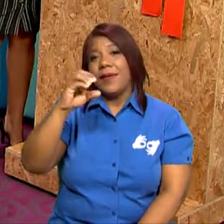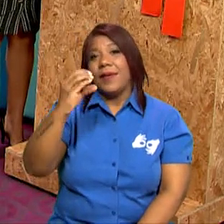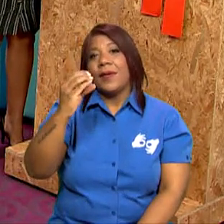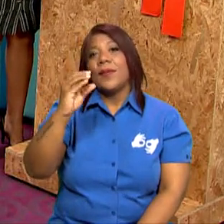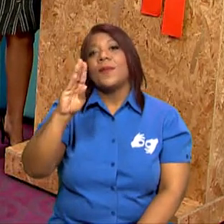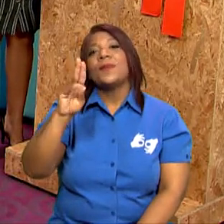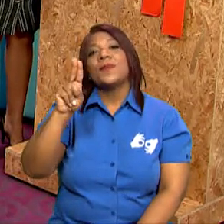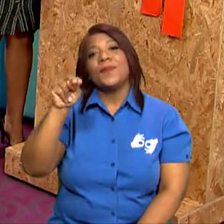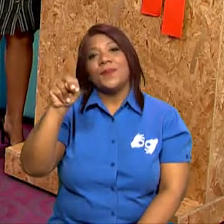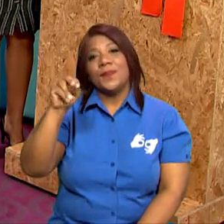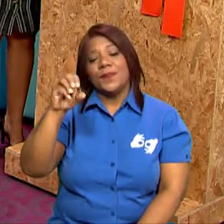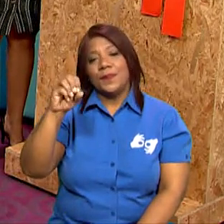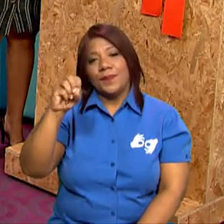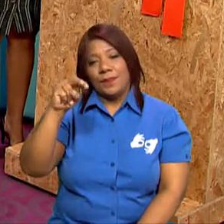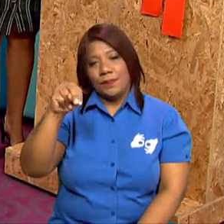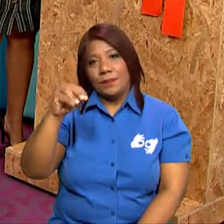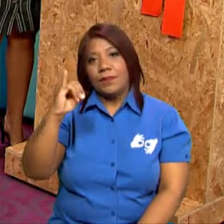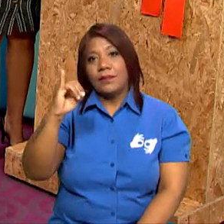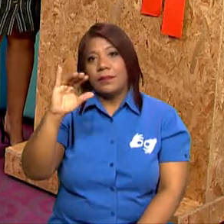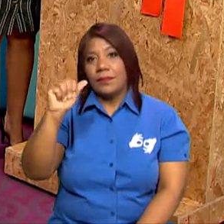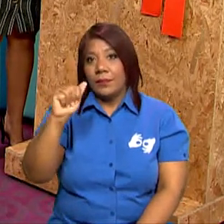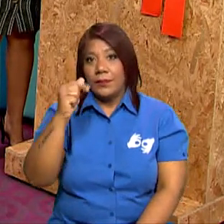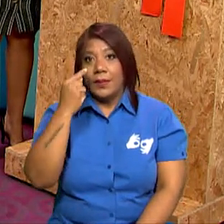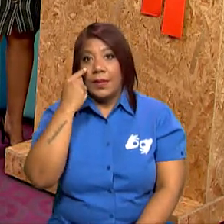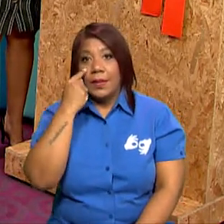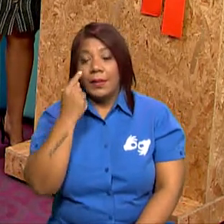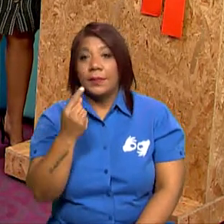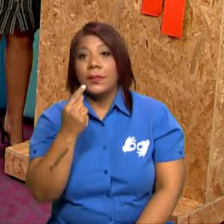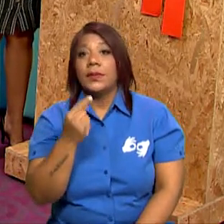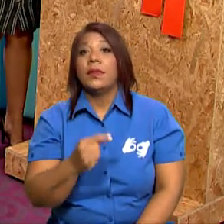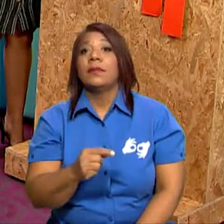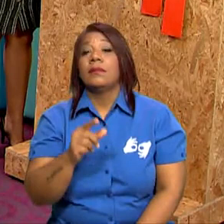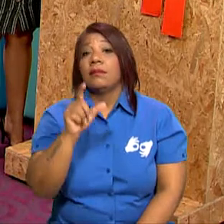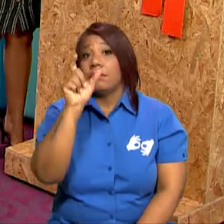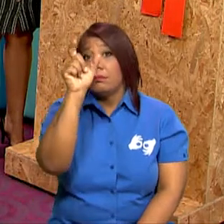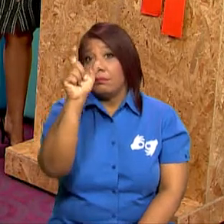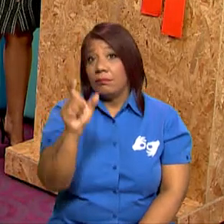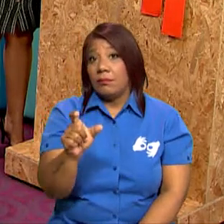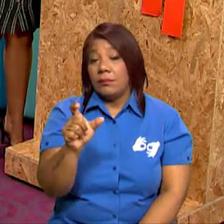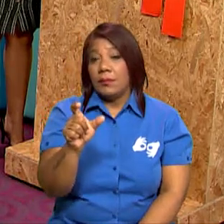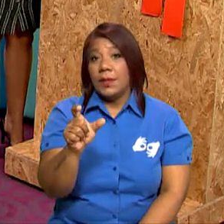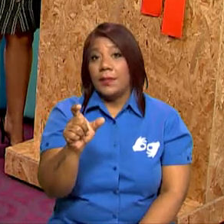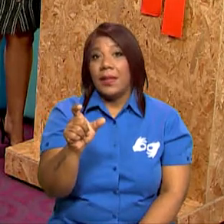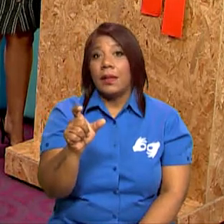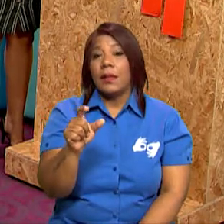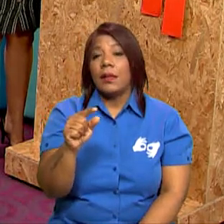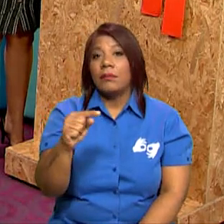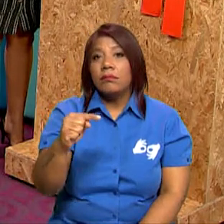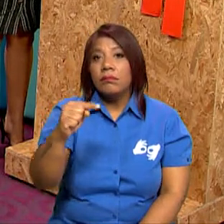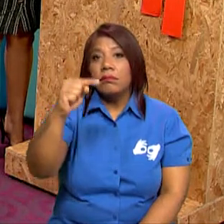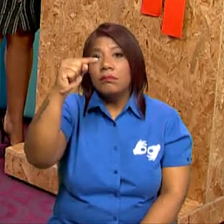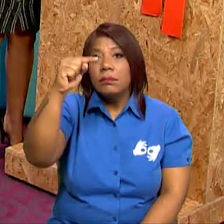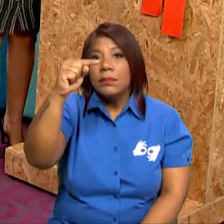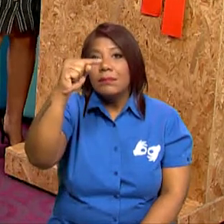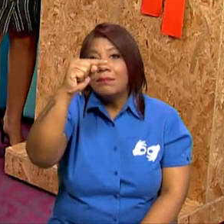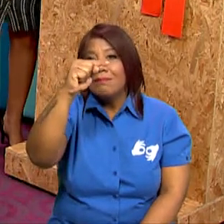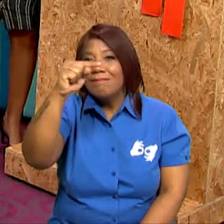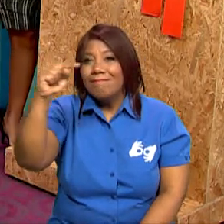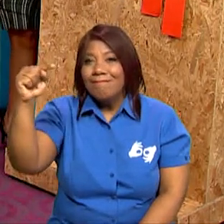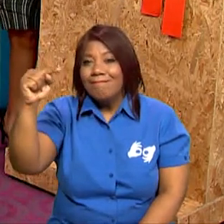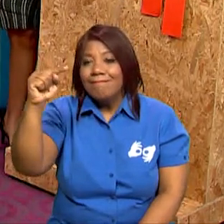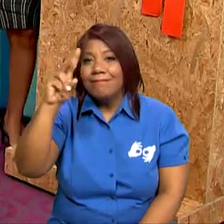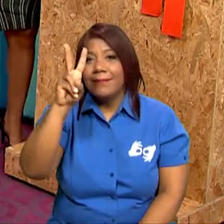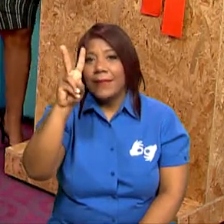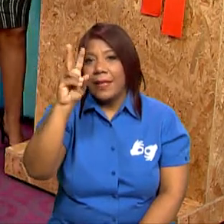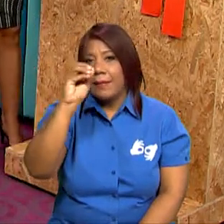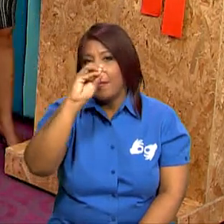al 20%. Vamos a dibujar una barra que llegue a justamente al 20%,